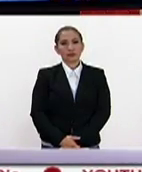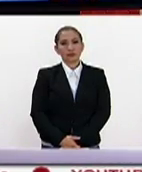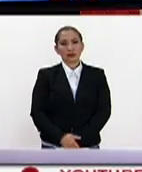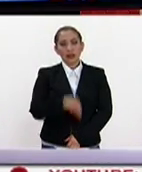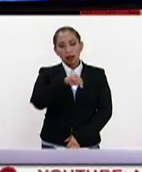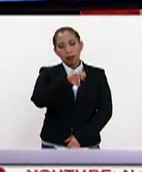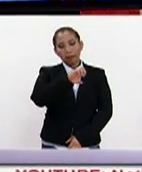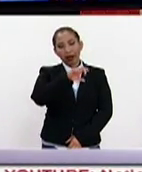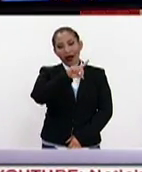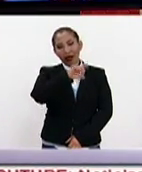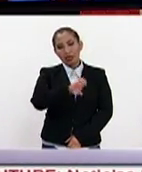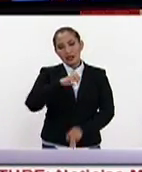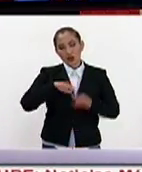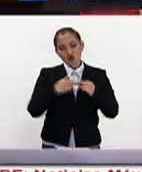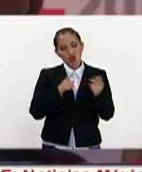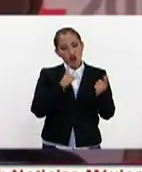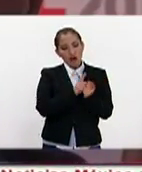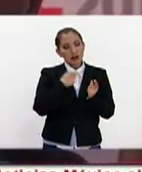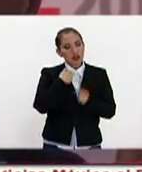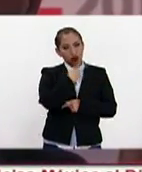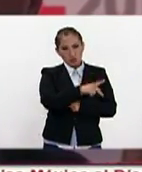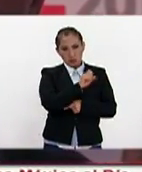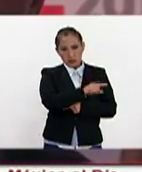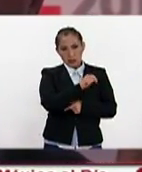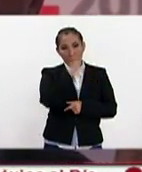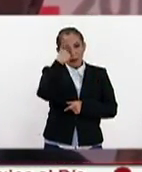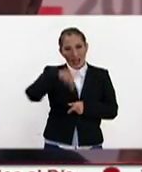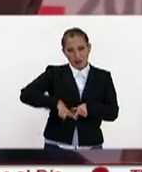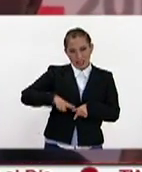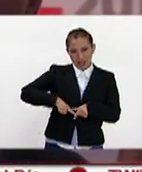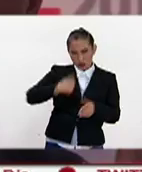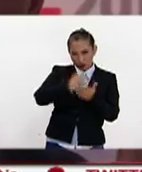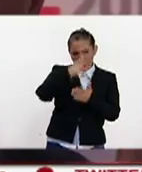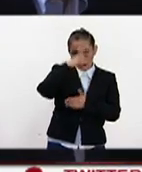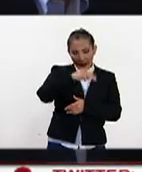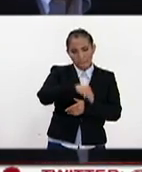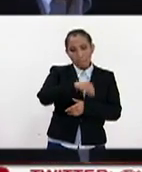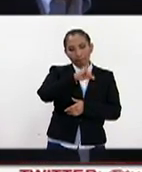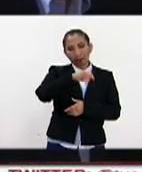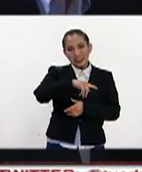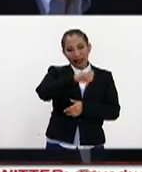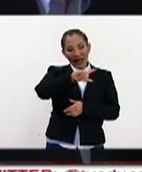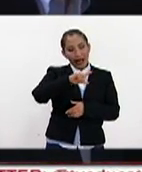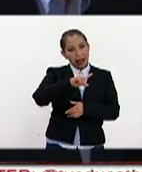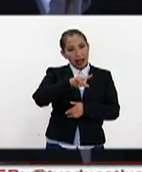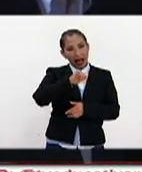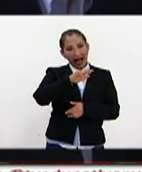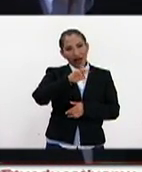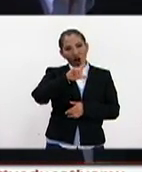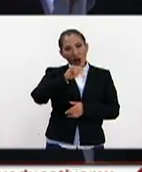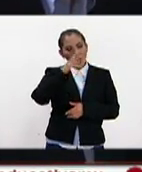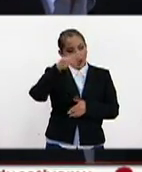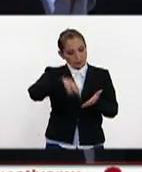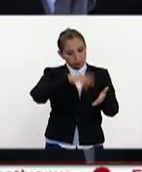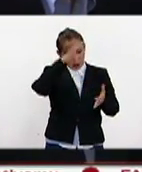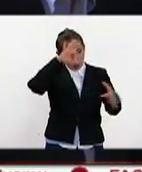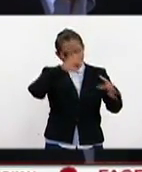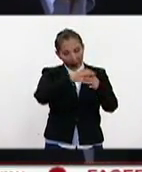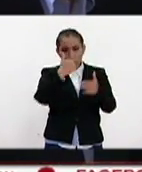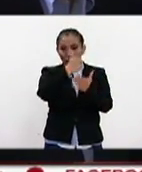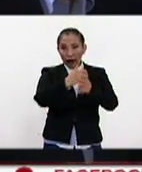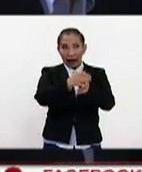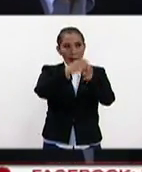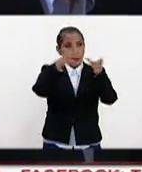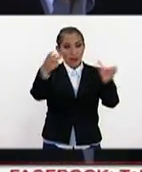José Antonio Meade se reunió con el aspirante de su partido a la gubernatura de la Ciudad de México, Mikel Arriola, quienes firmaron la alianza por una gran